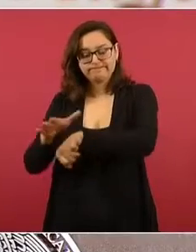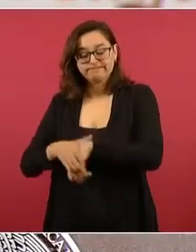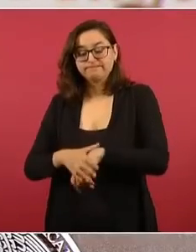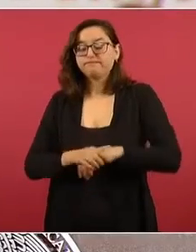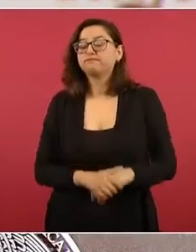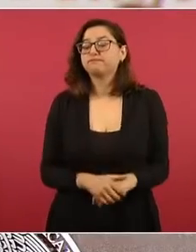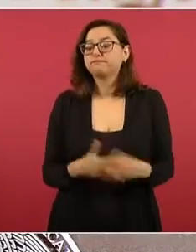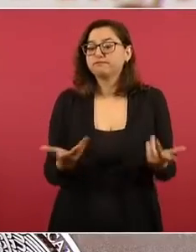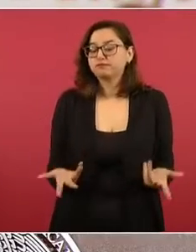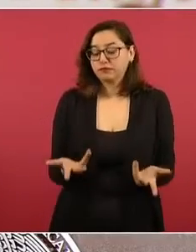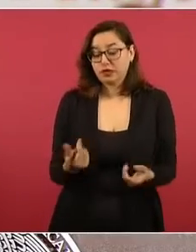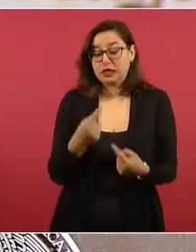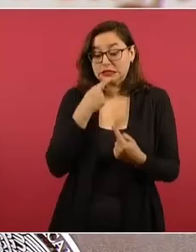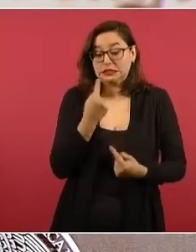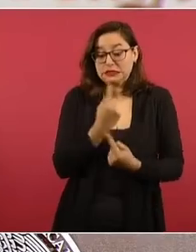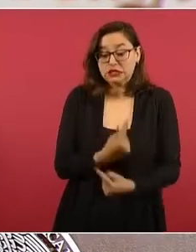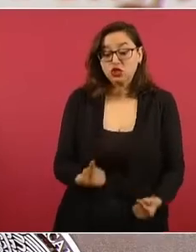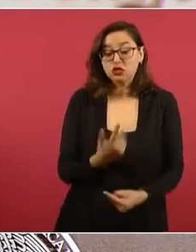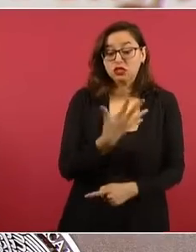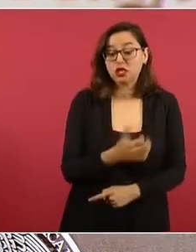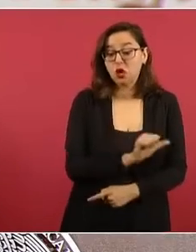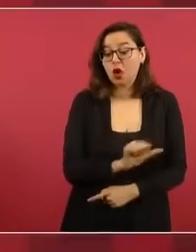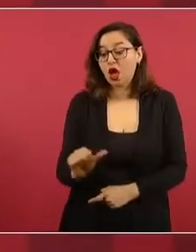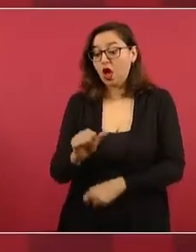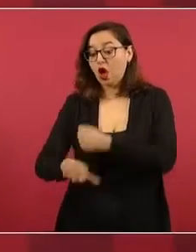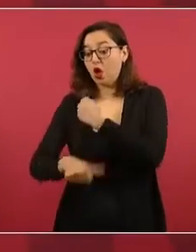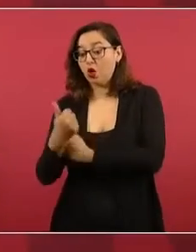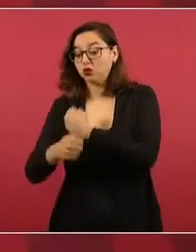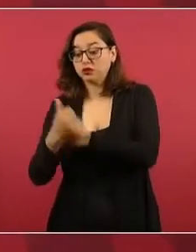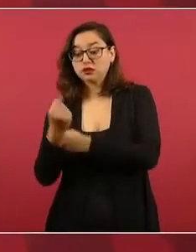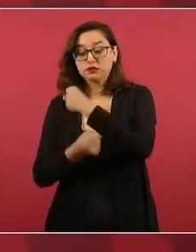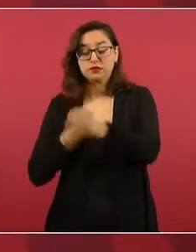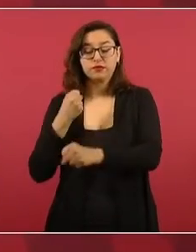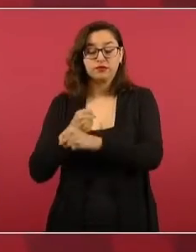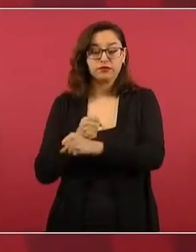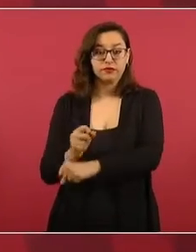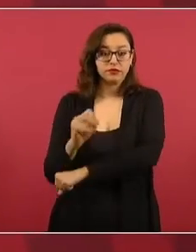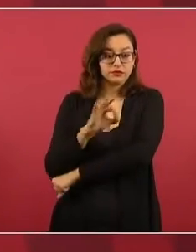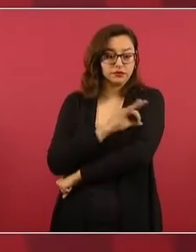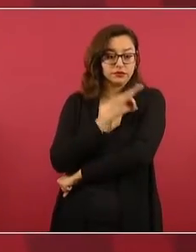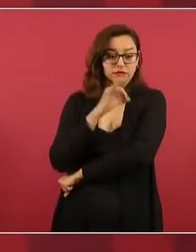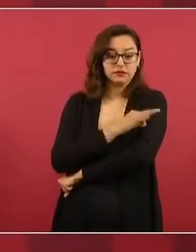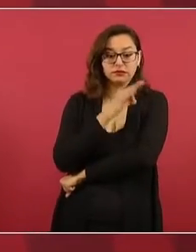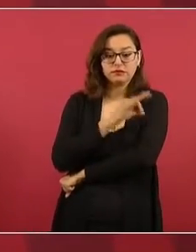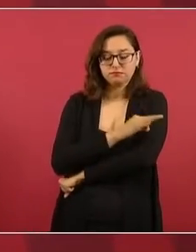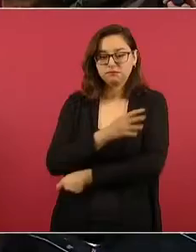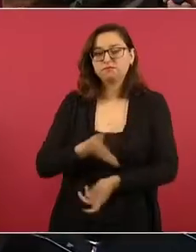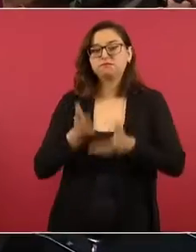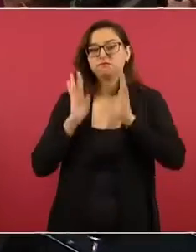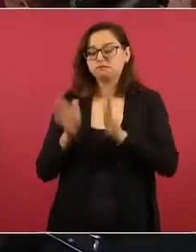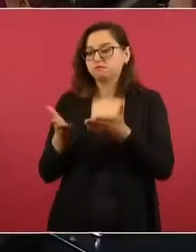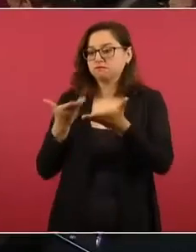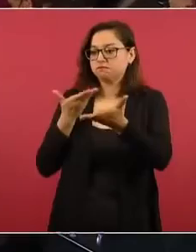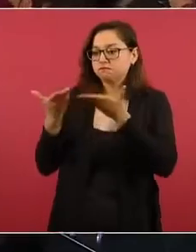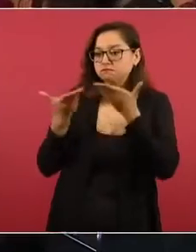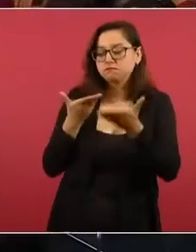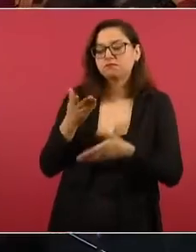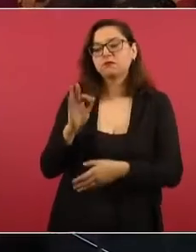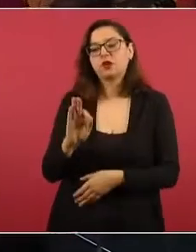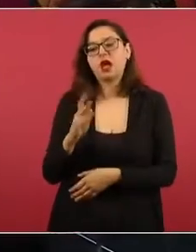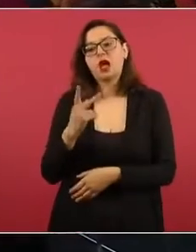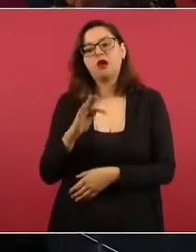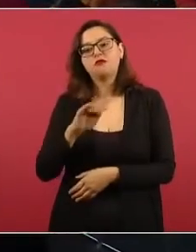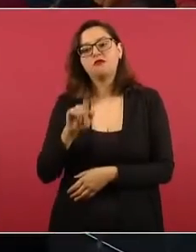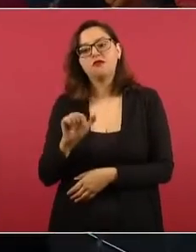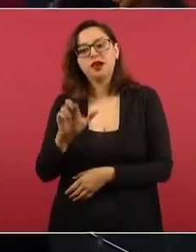años, hemos estado en esta conversación ya muy formal con la empresa Pfizer para